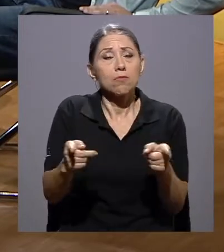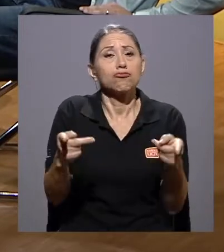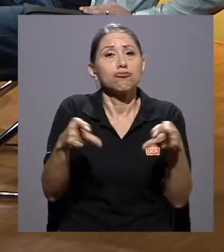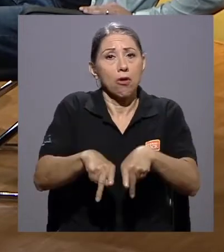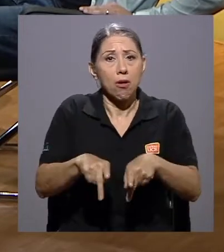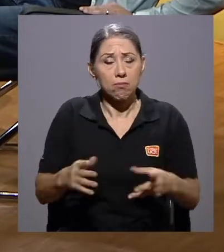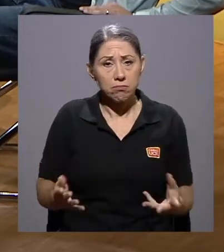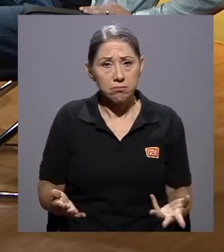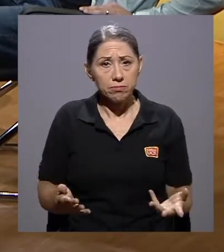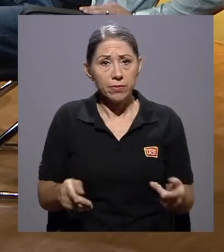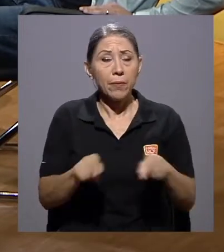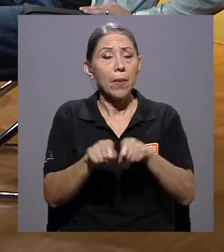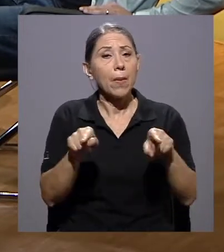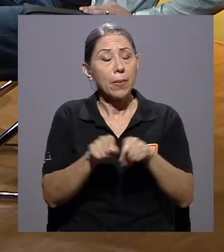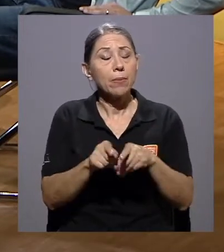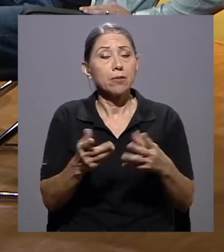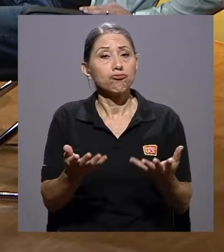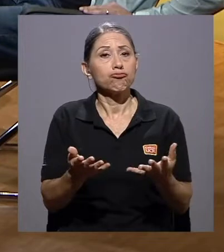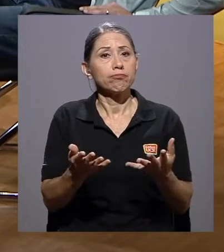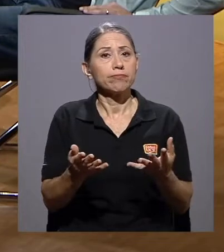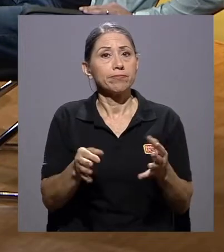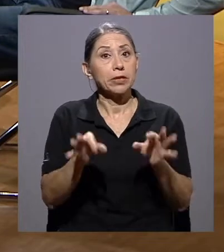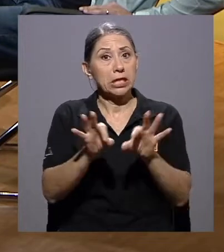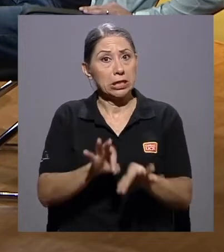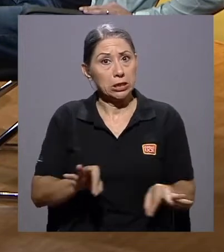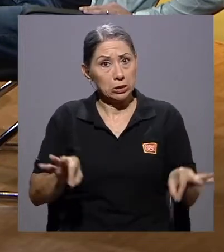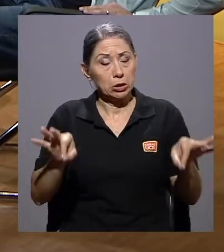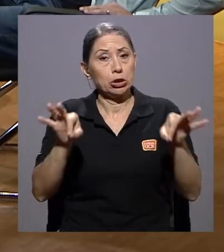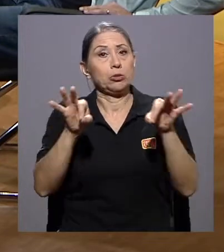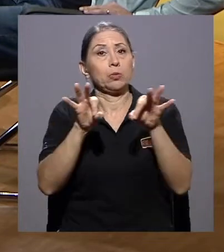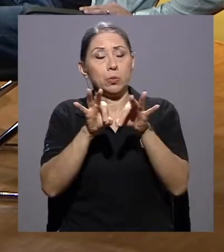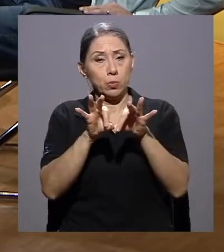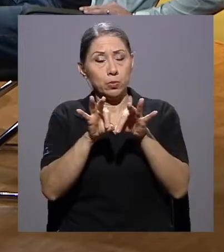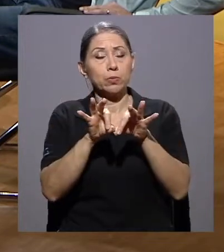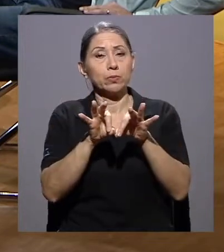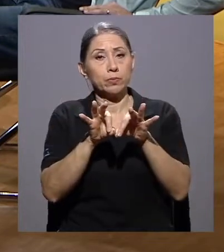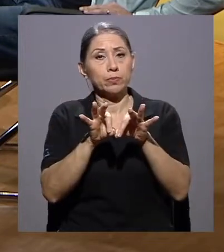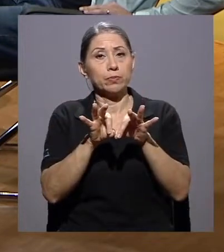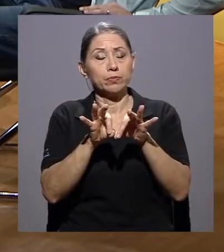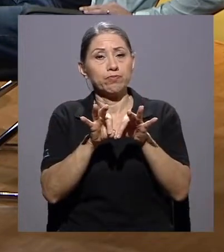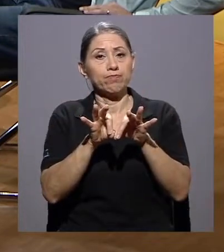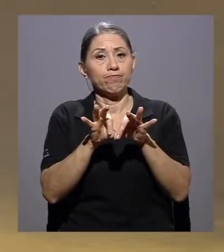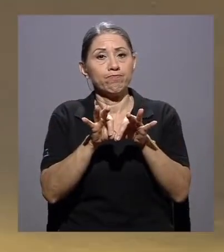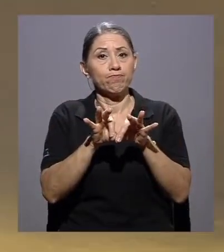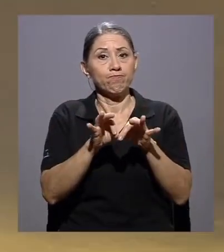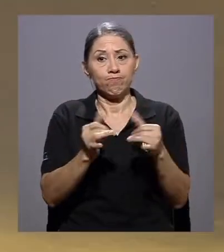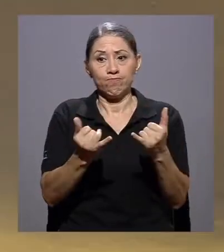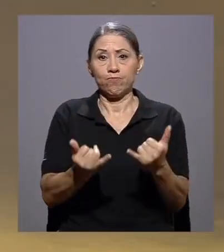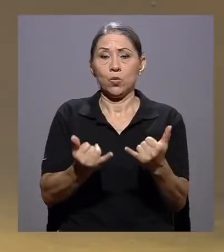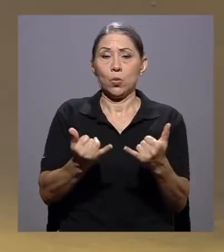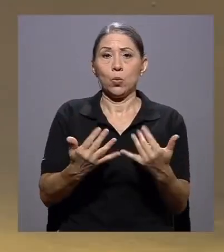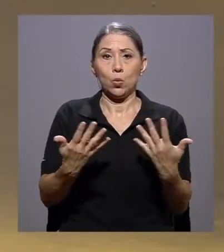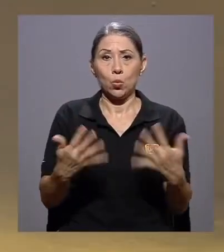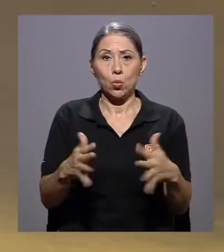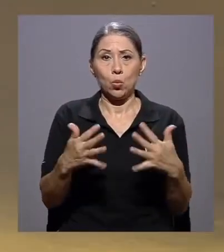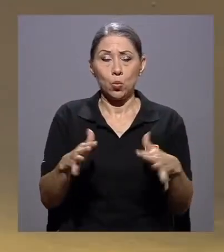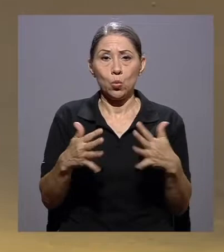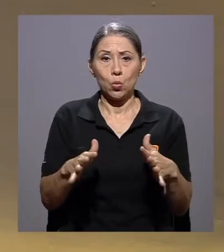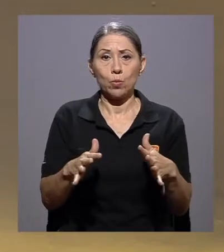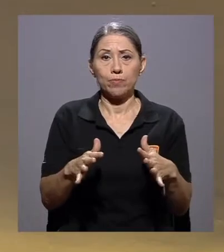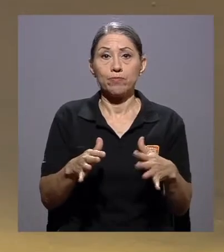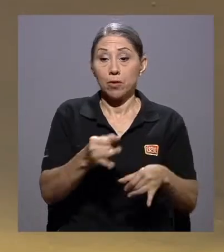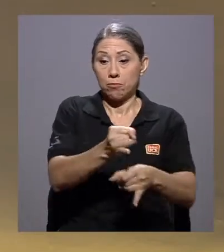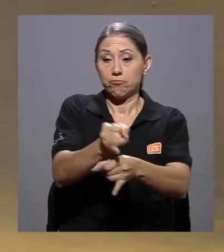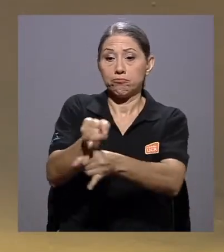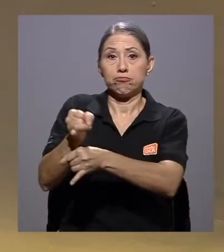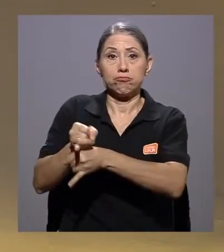plantear, incluso ver la relevancia que hemos tenido en estas circunstancias